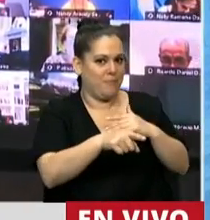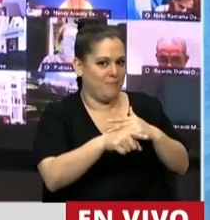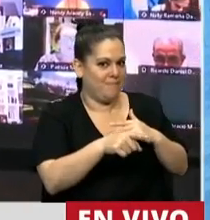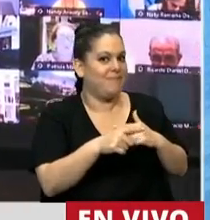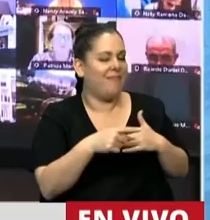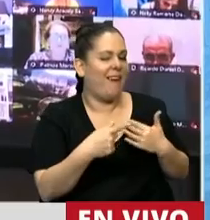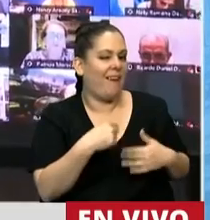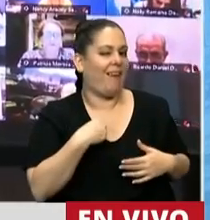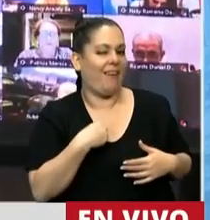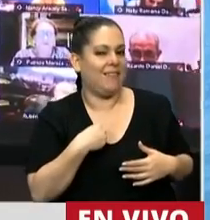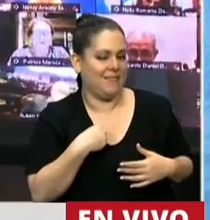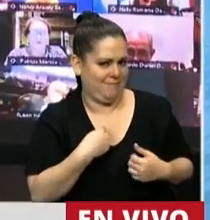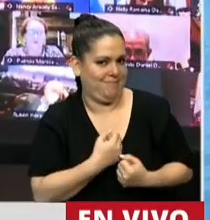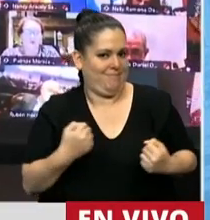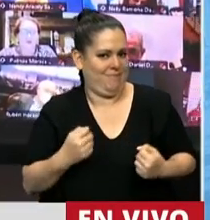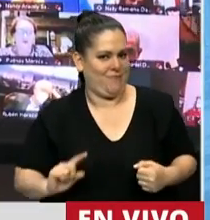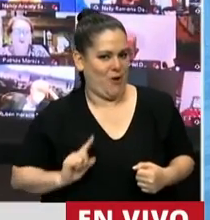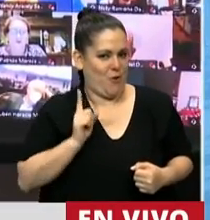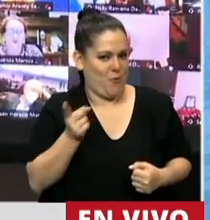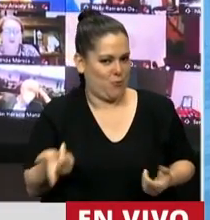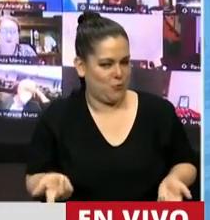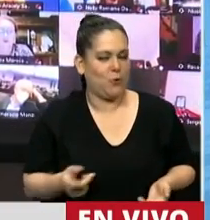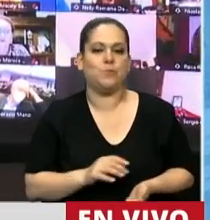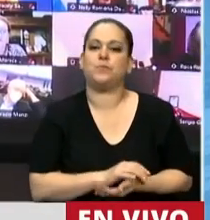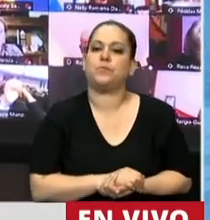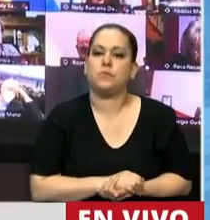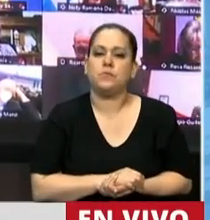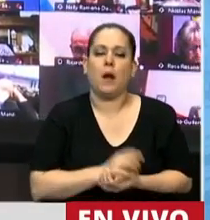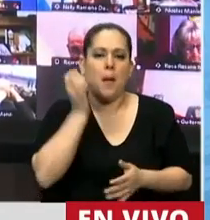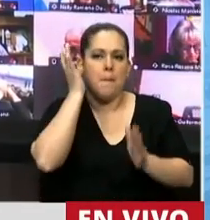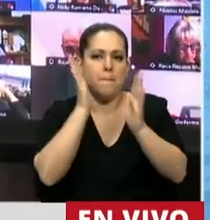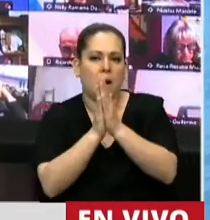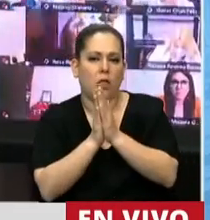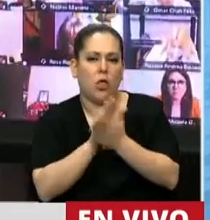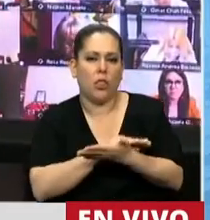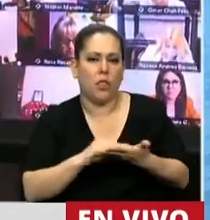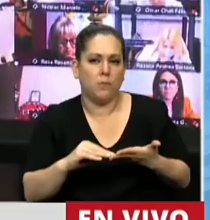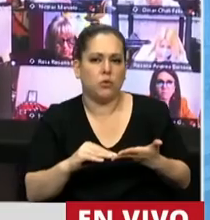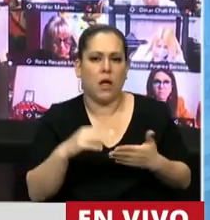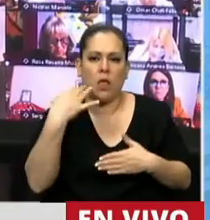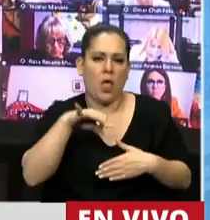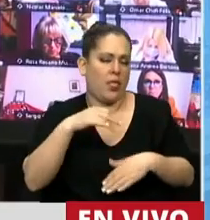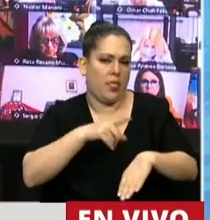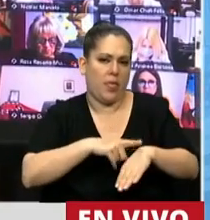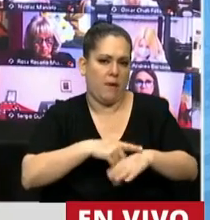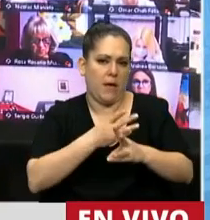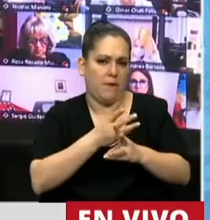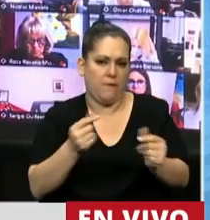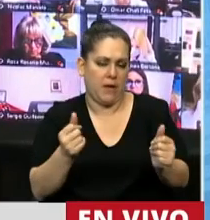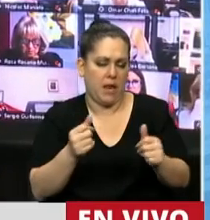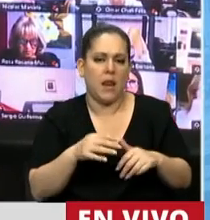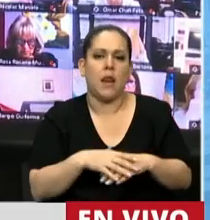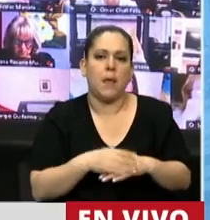provincia la segunda dimensión es política diputado discúlpeme tienes tendría que ir redondeando por favor